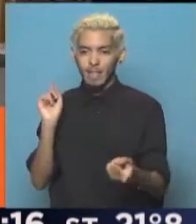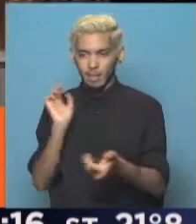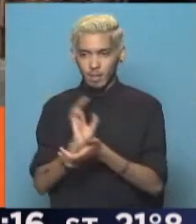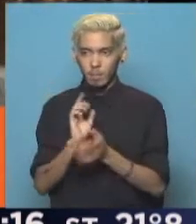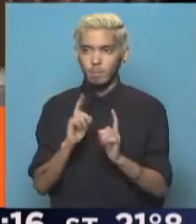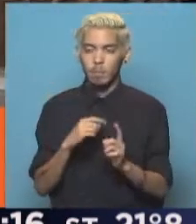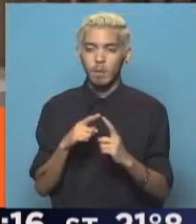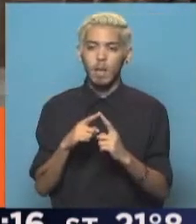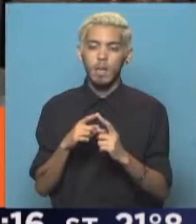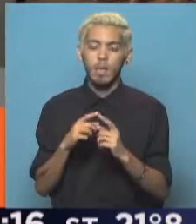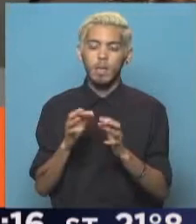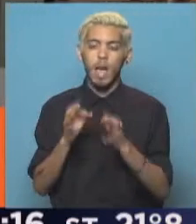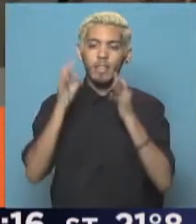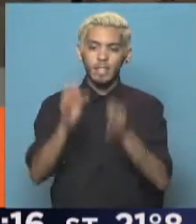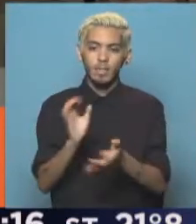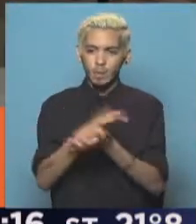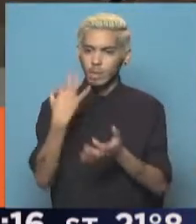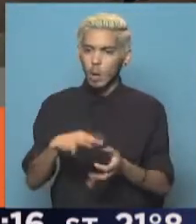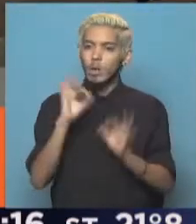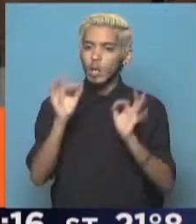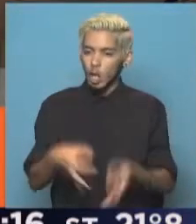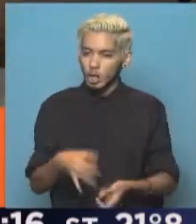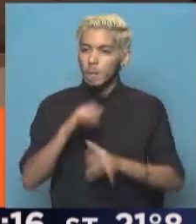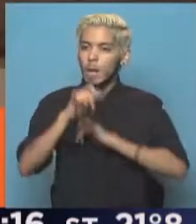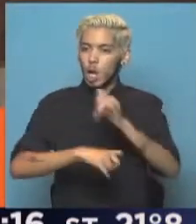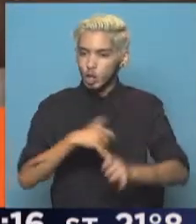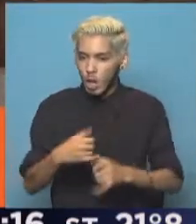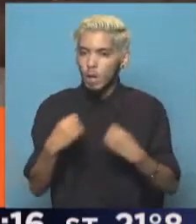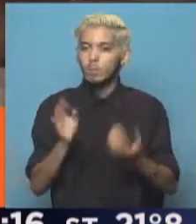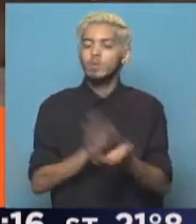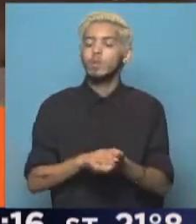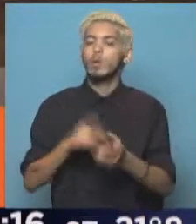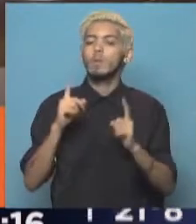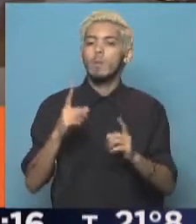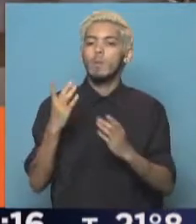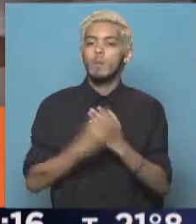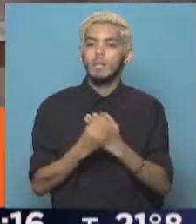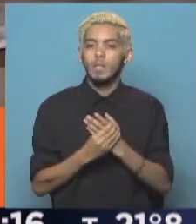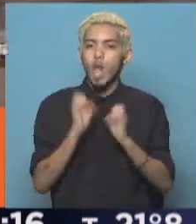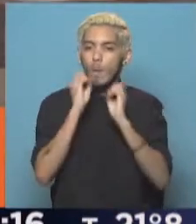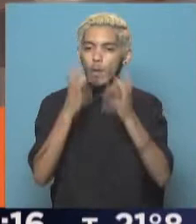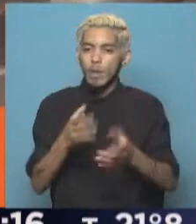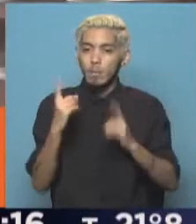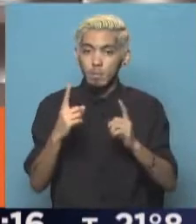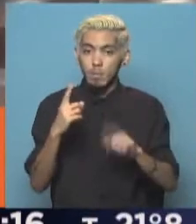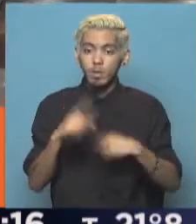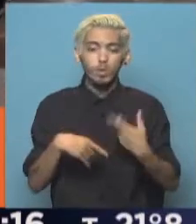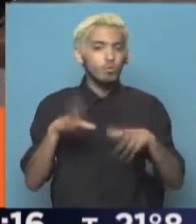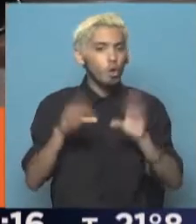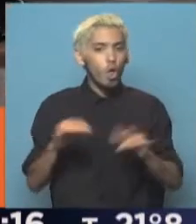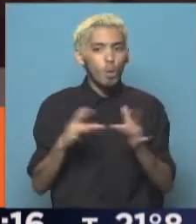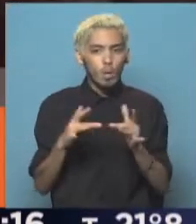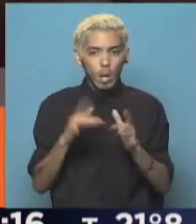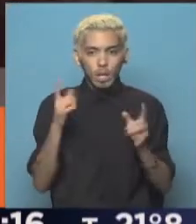está bueno empezará a tirar el concepto porque es digamos en conjunto con el ministerio de modernización queremos hacer que los trámites sean realmente todos virtuales